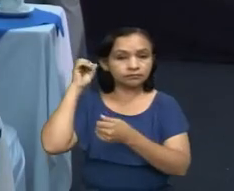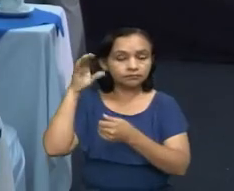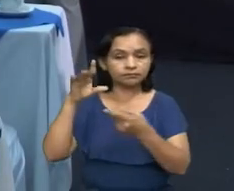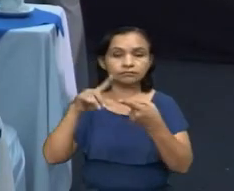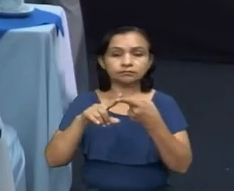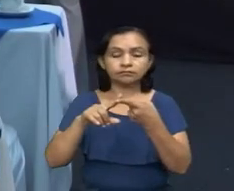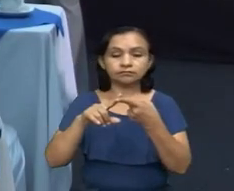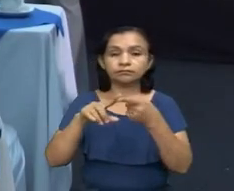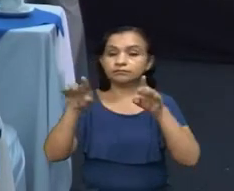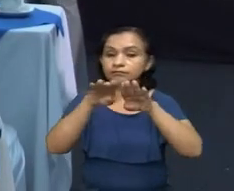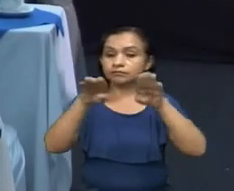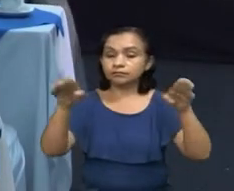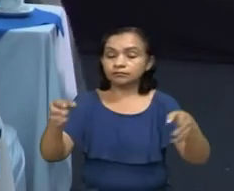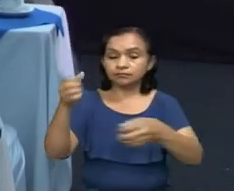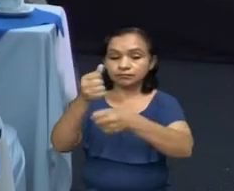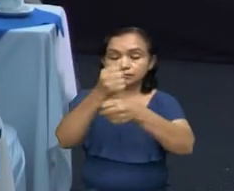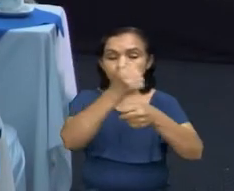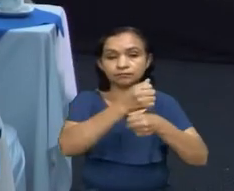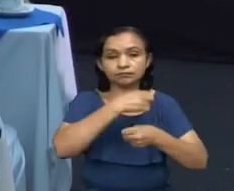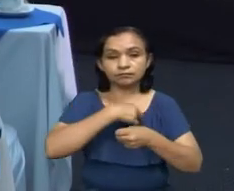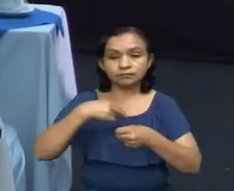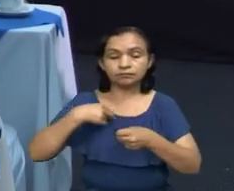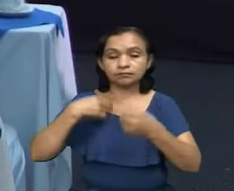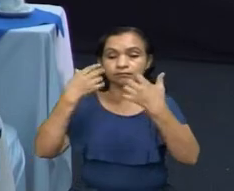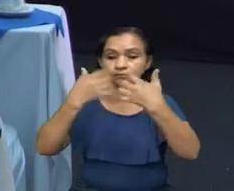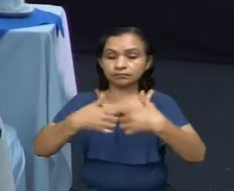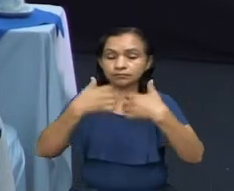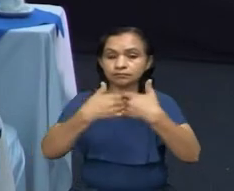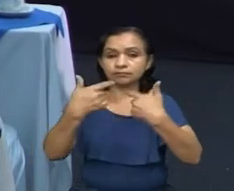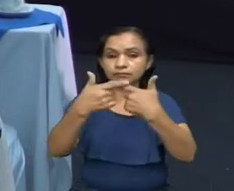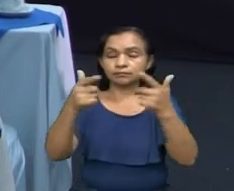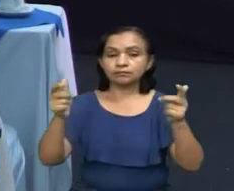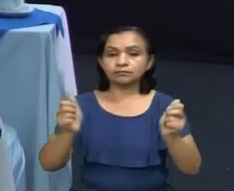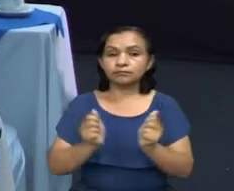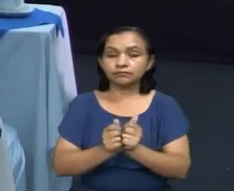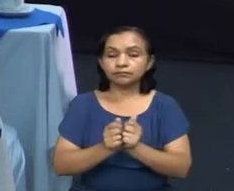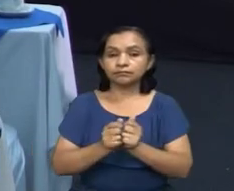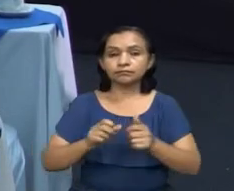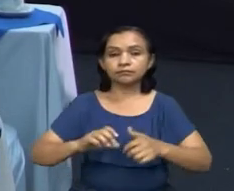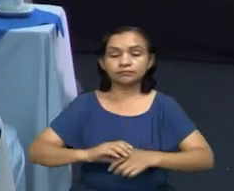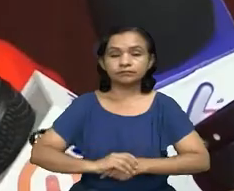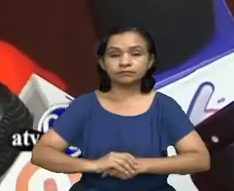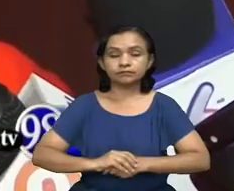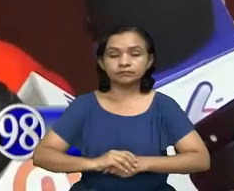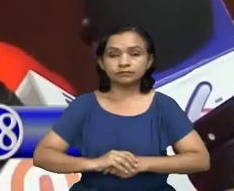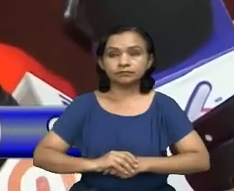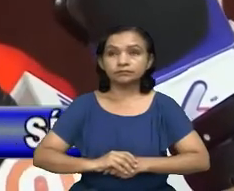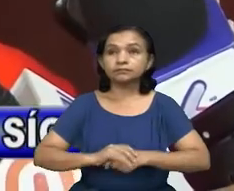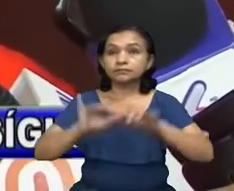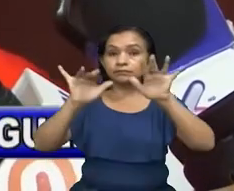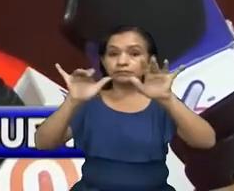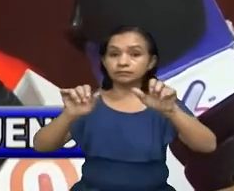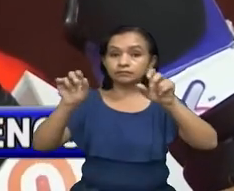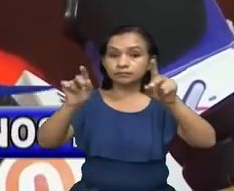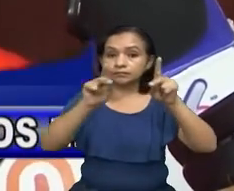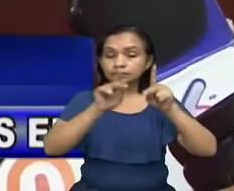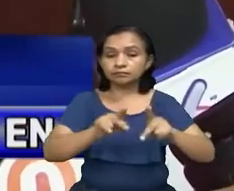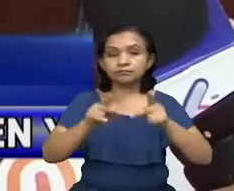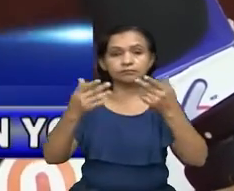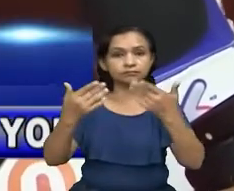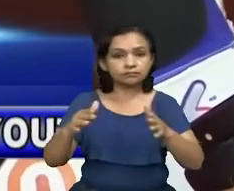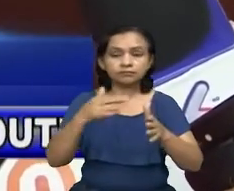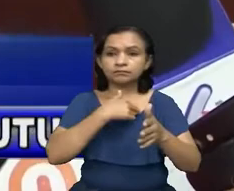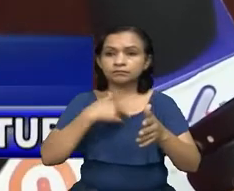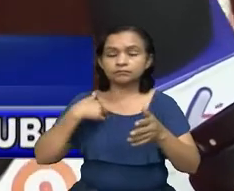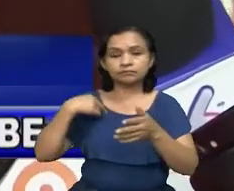la Mesa Nacional de Trabajo realizada con empresarios de ese sector. Que están de regreso. Ya la gente que ha hecho booking a través